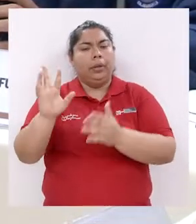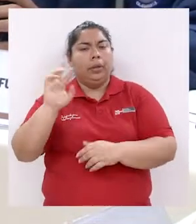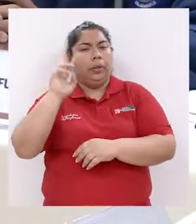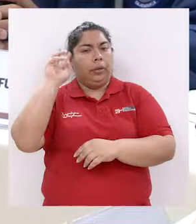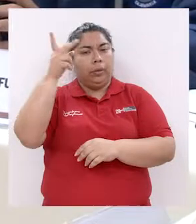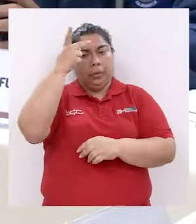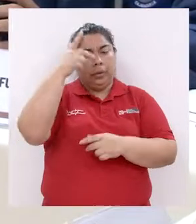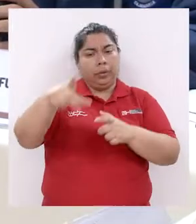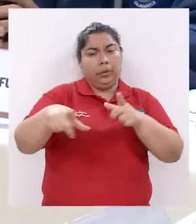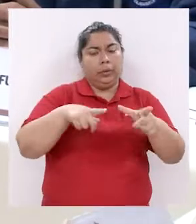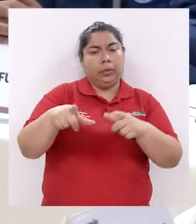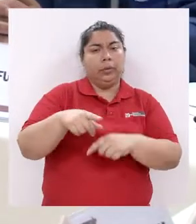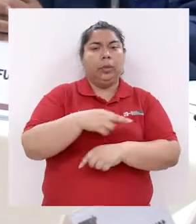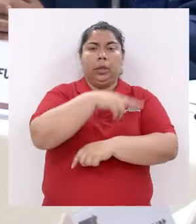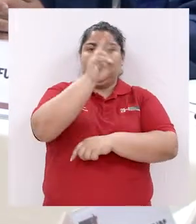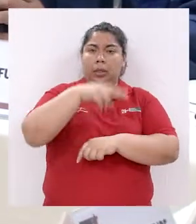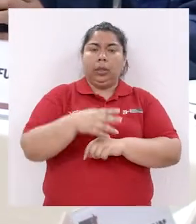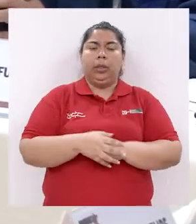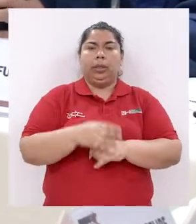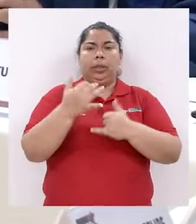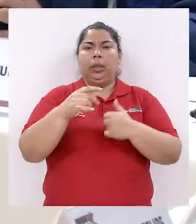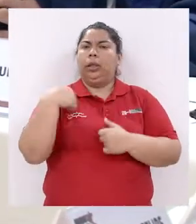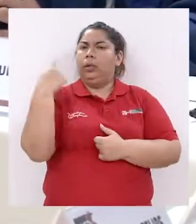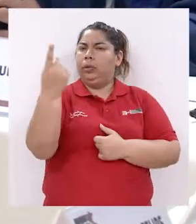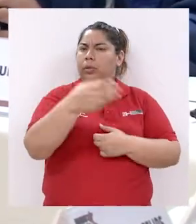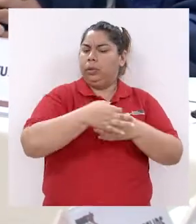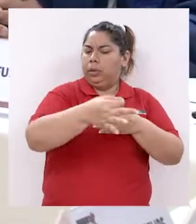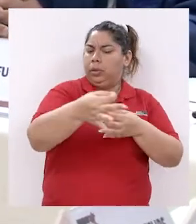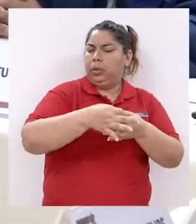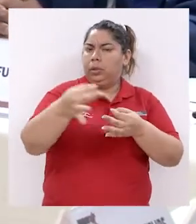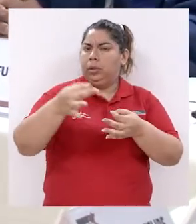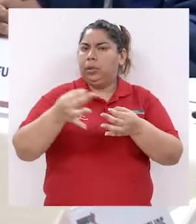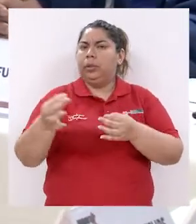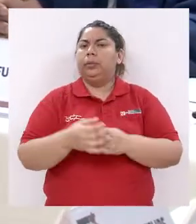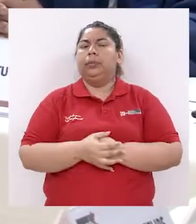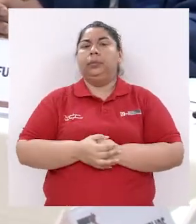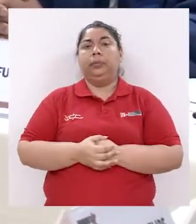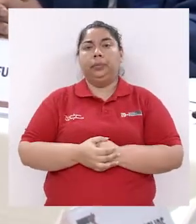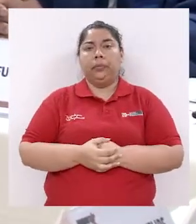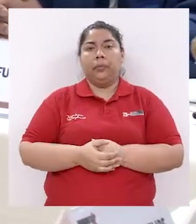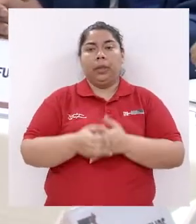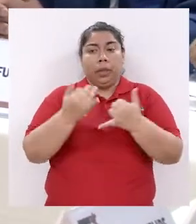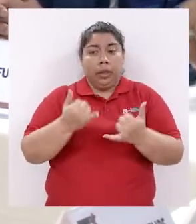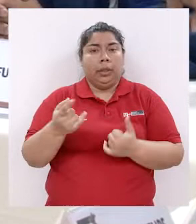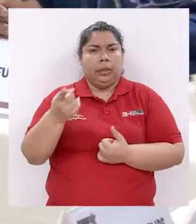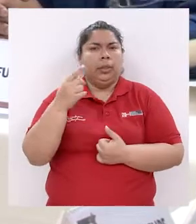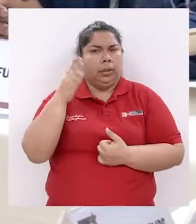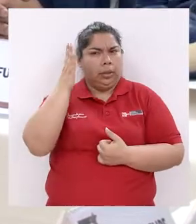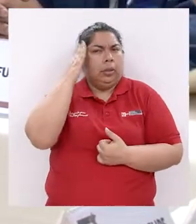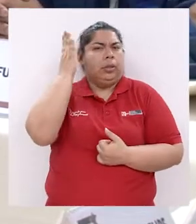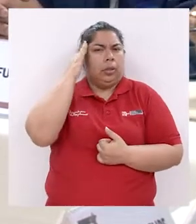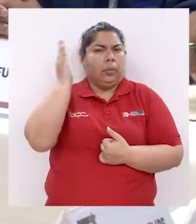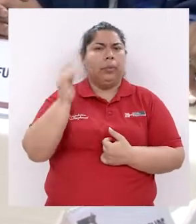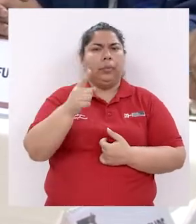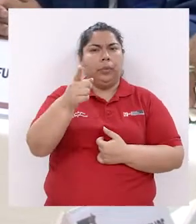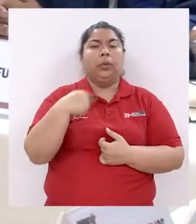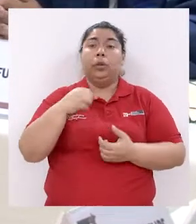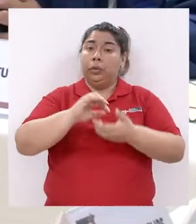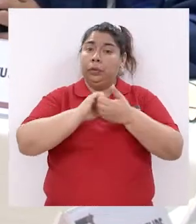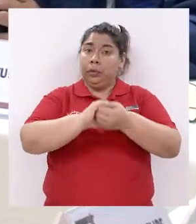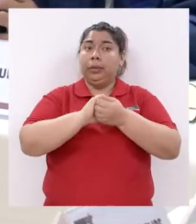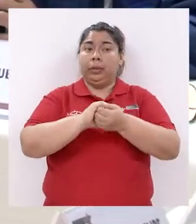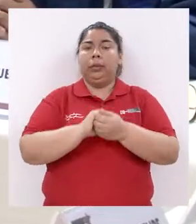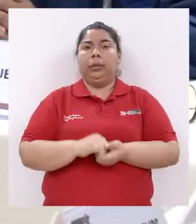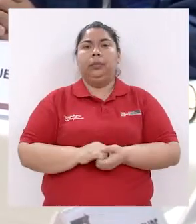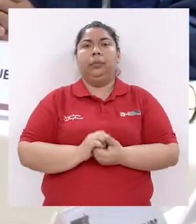Gobierno Nacional y las regiones en todas las debidas jurisdicciones. Y en ese sentido, yo les felicito